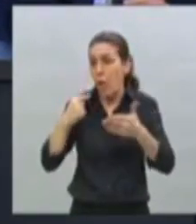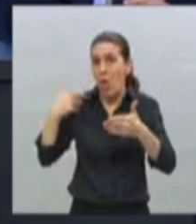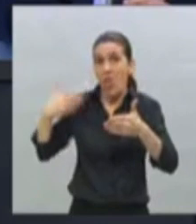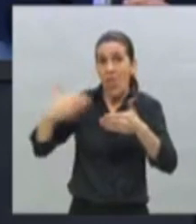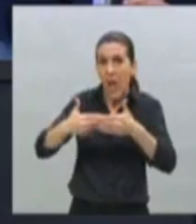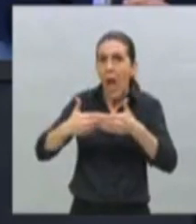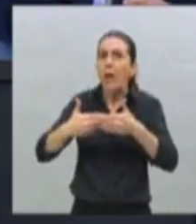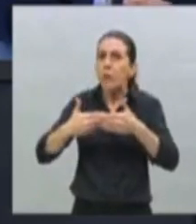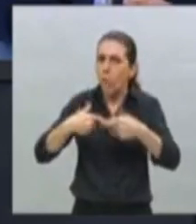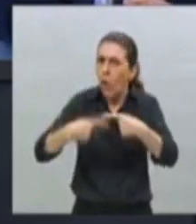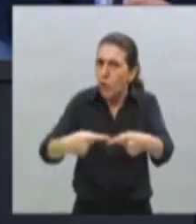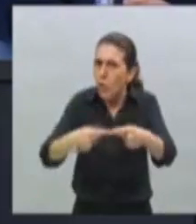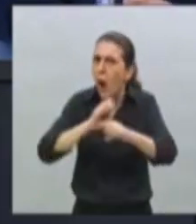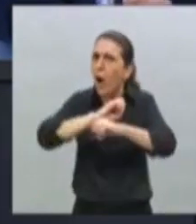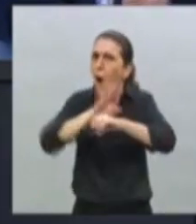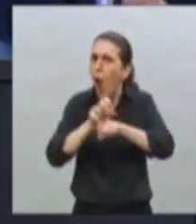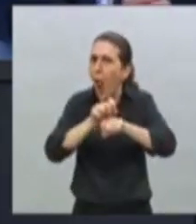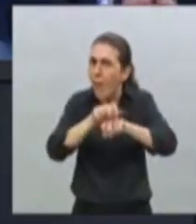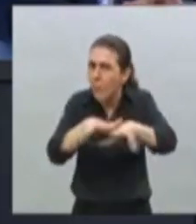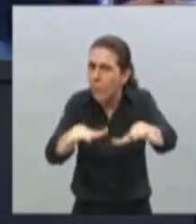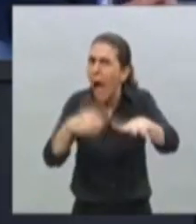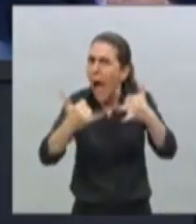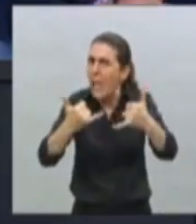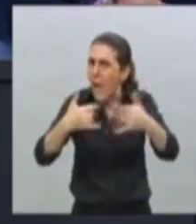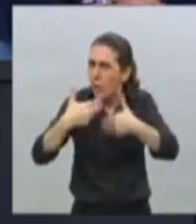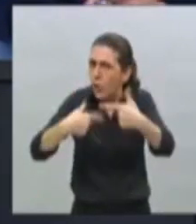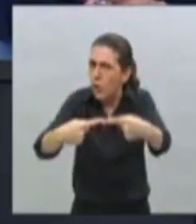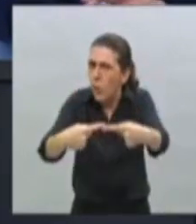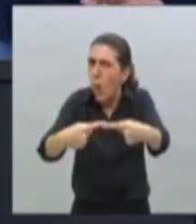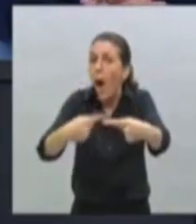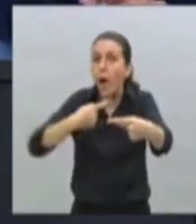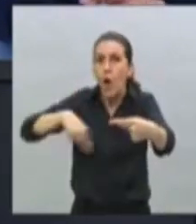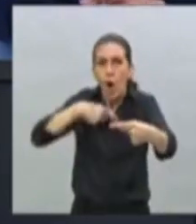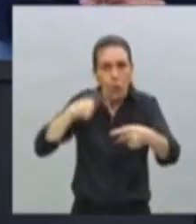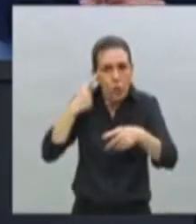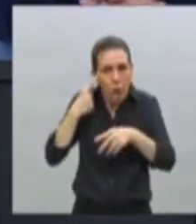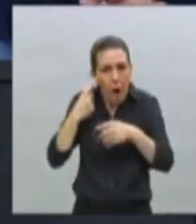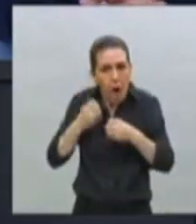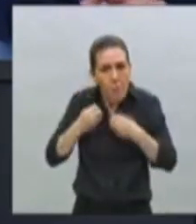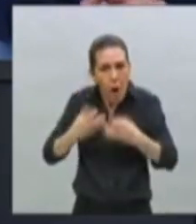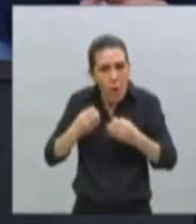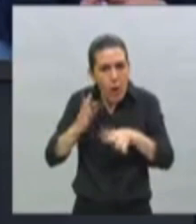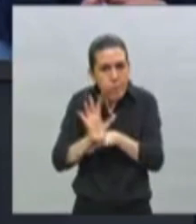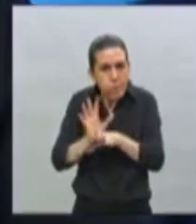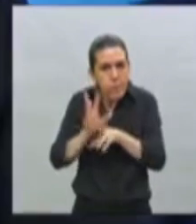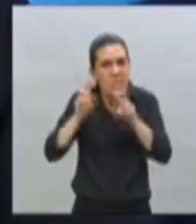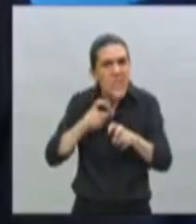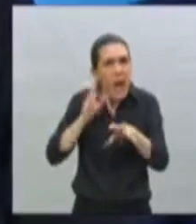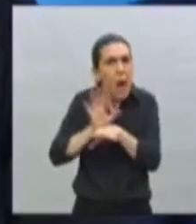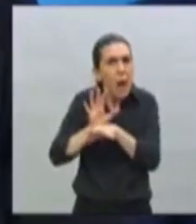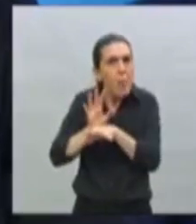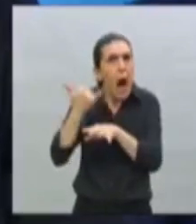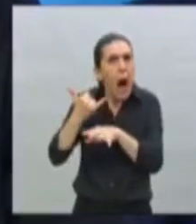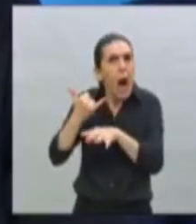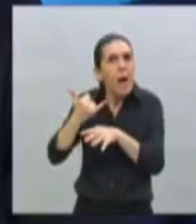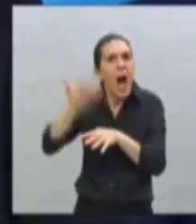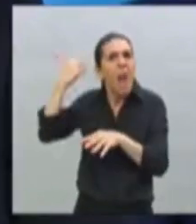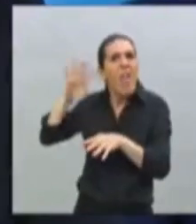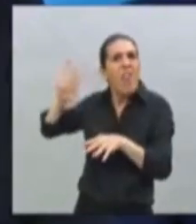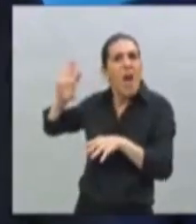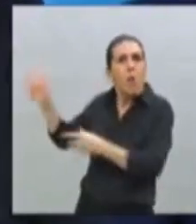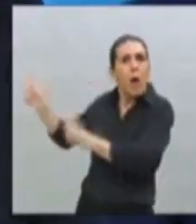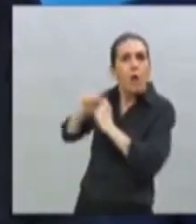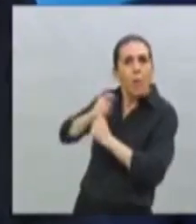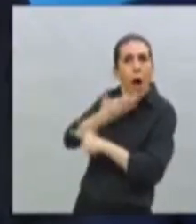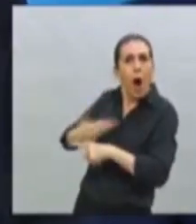continúa, nosotros seguimos avanzando, por ejemplo, tratando de resolver el conflicto de la deuda que heredamos. Así